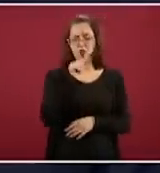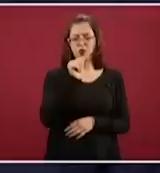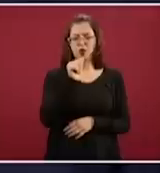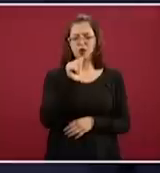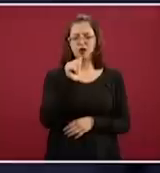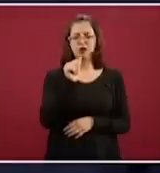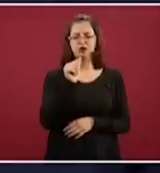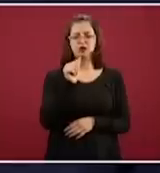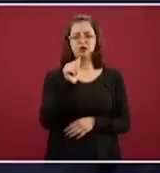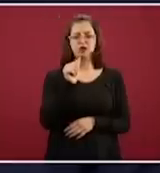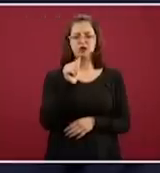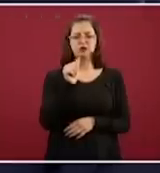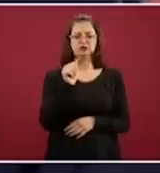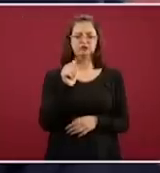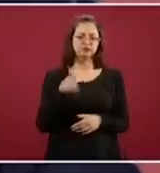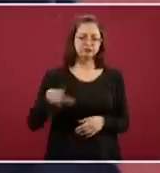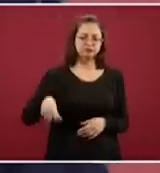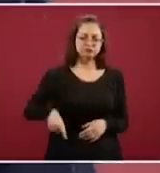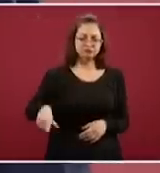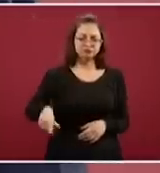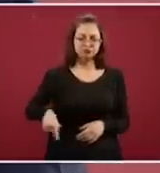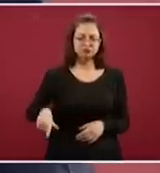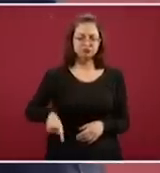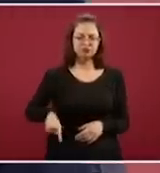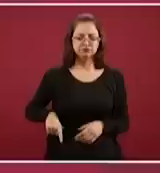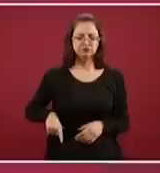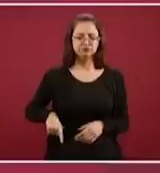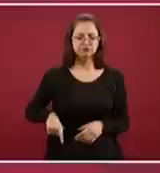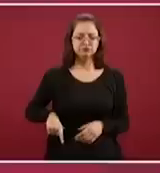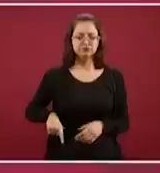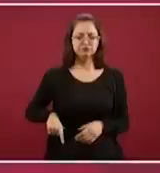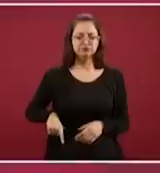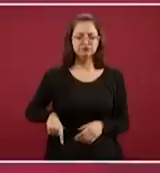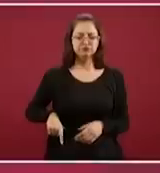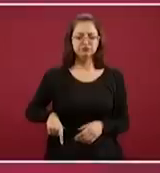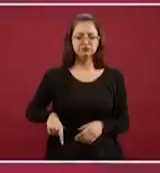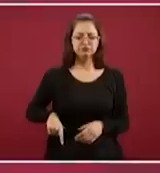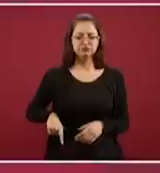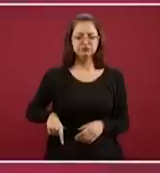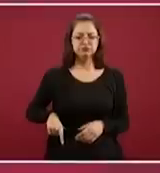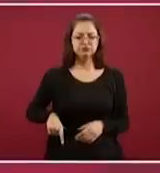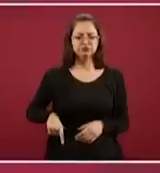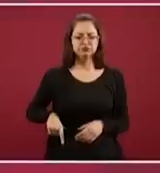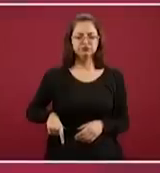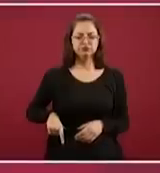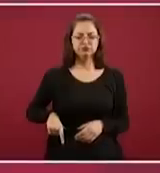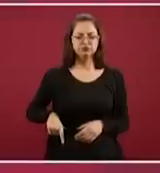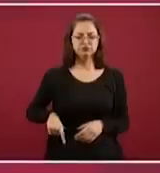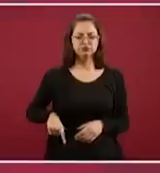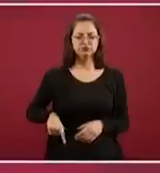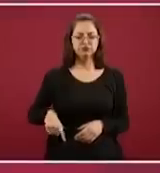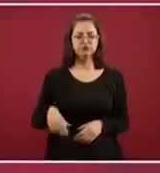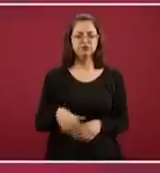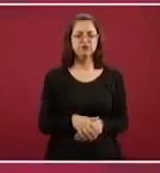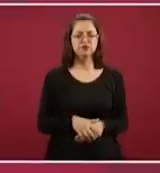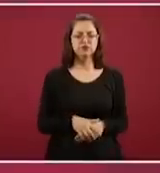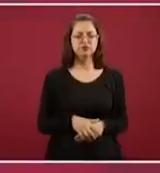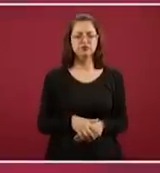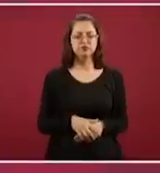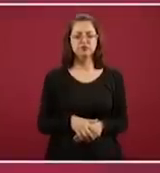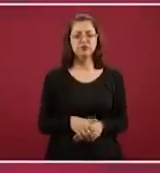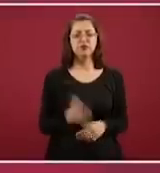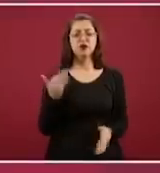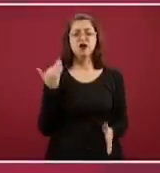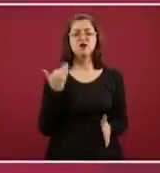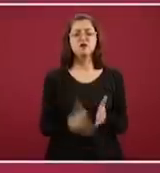entre los gobiernos. Falta la aprobación